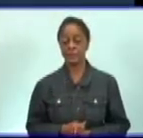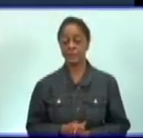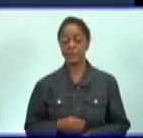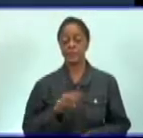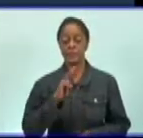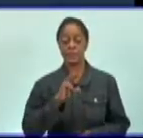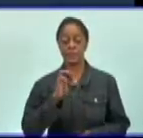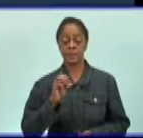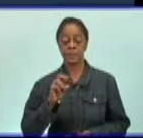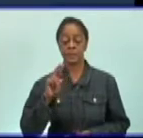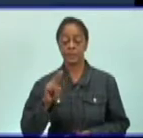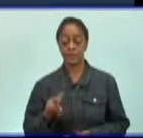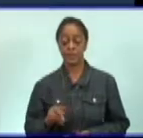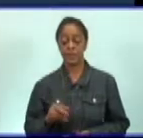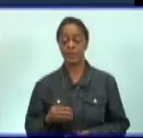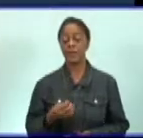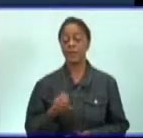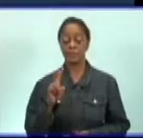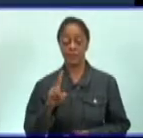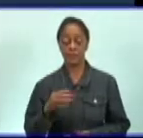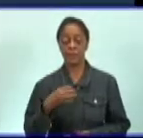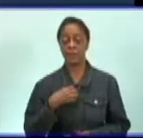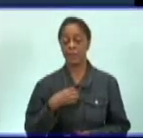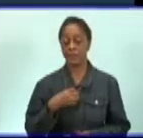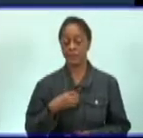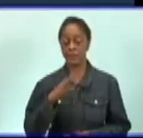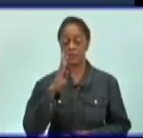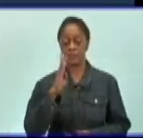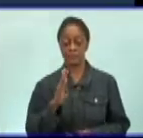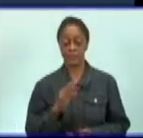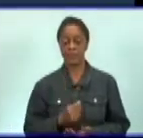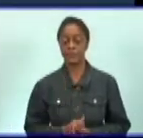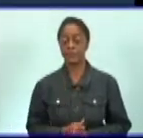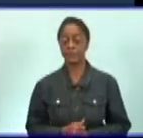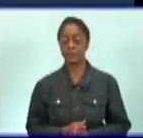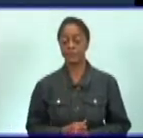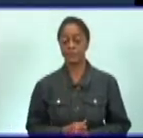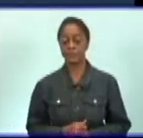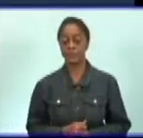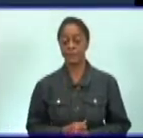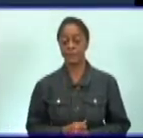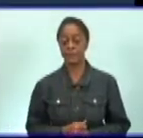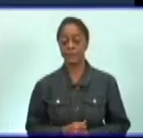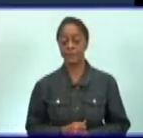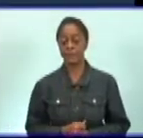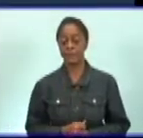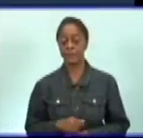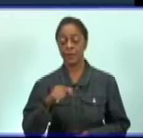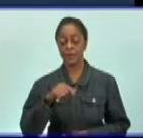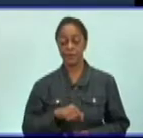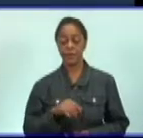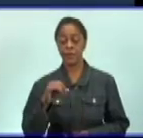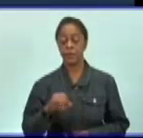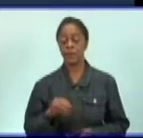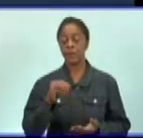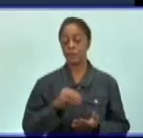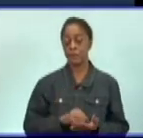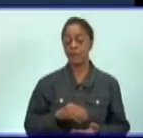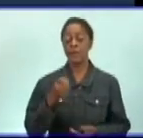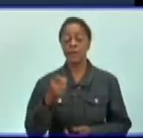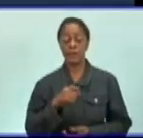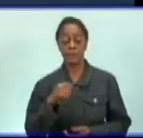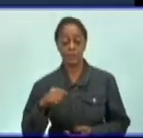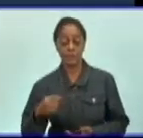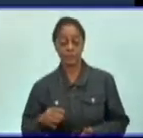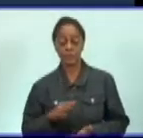302 es el valor que le damos a B. Tendríamos que también aquí aplicar el